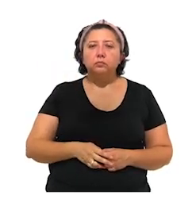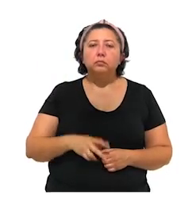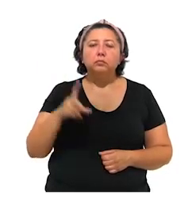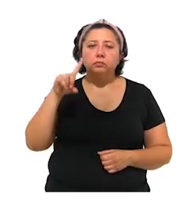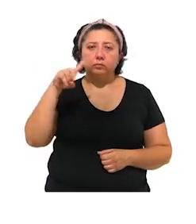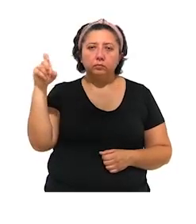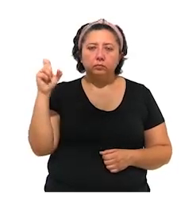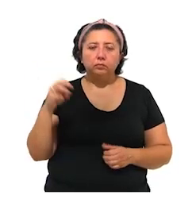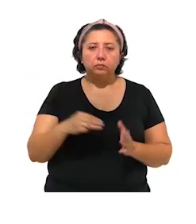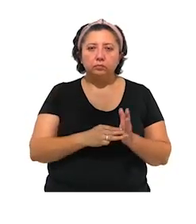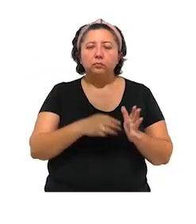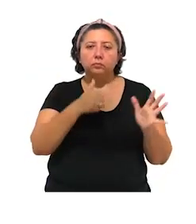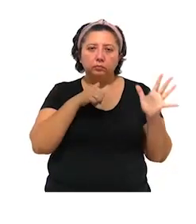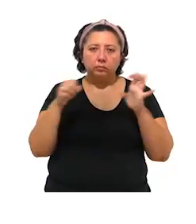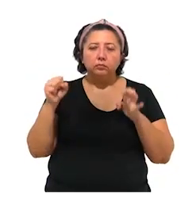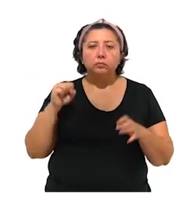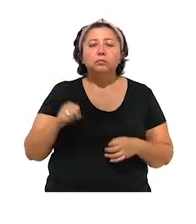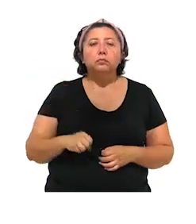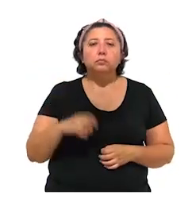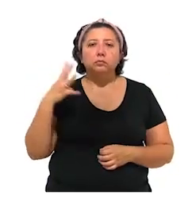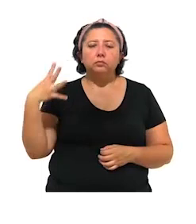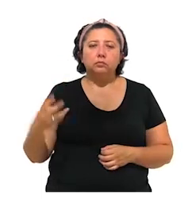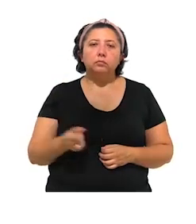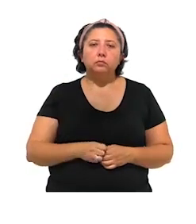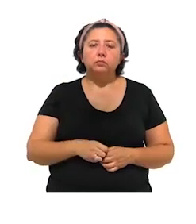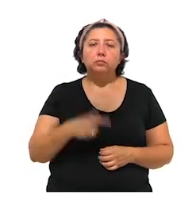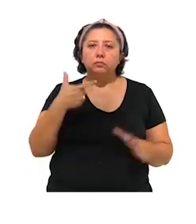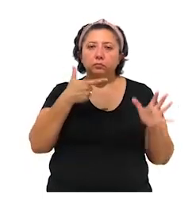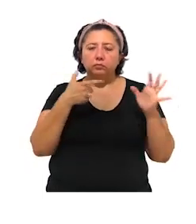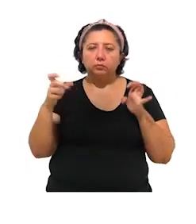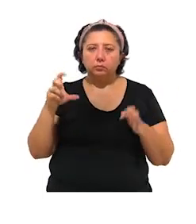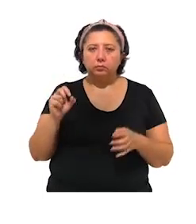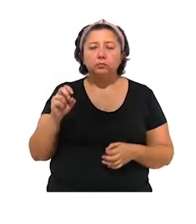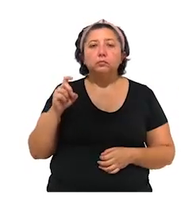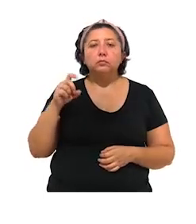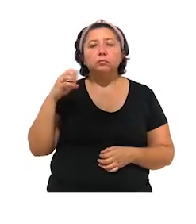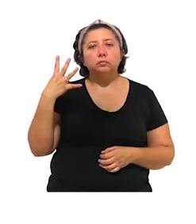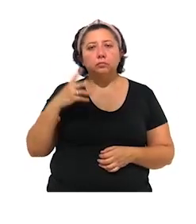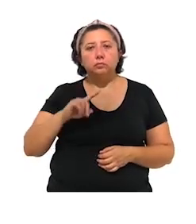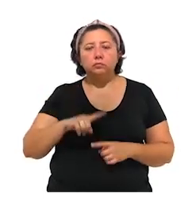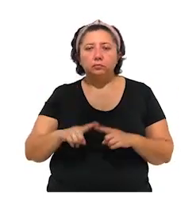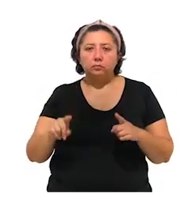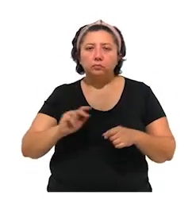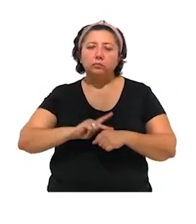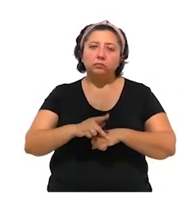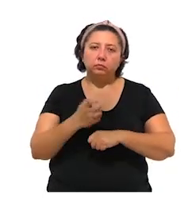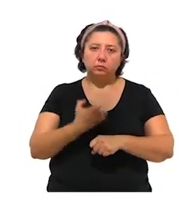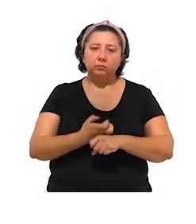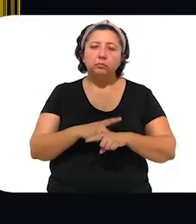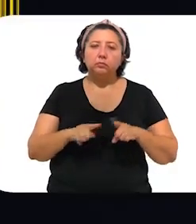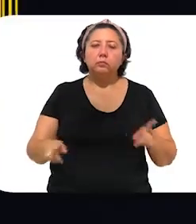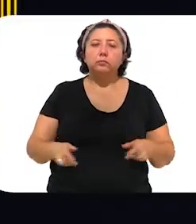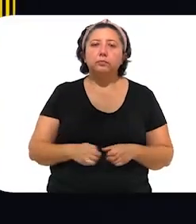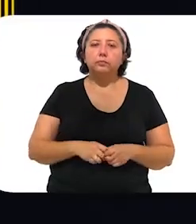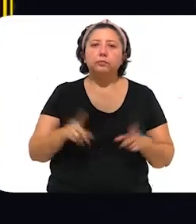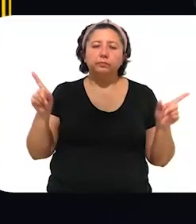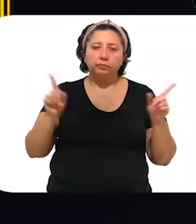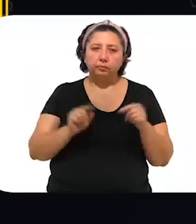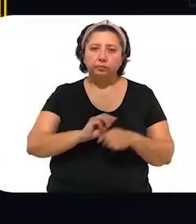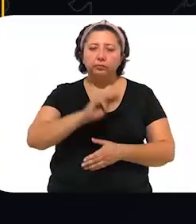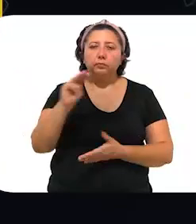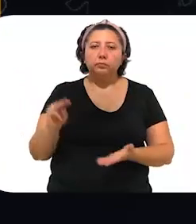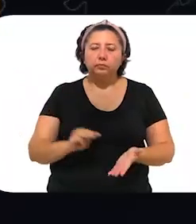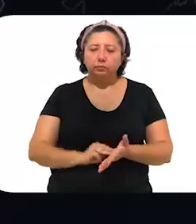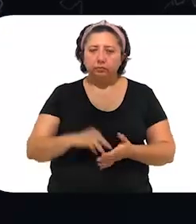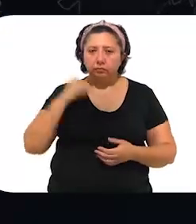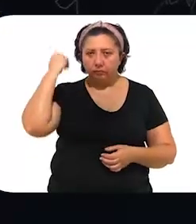De los 100.654 casos positivos, 734 son de otro país u otro estado. Específicamente